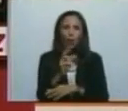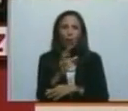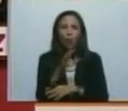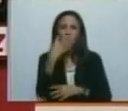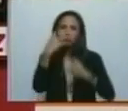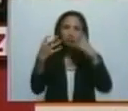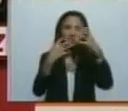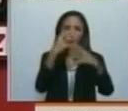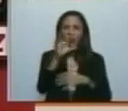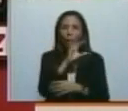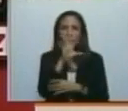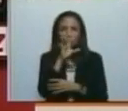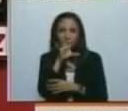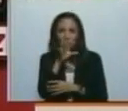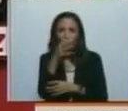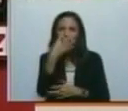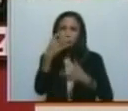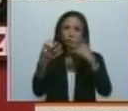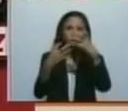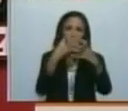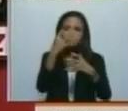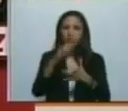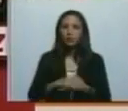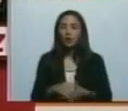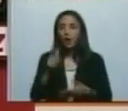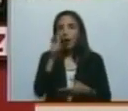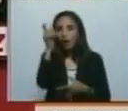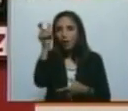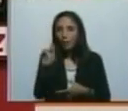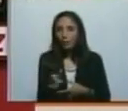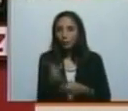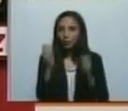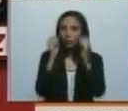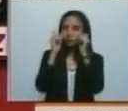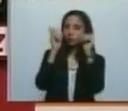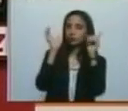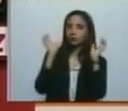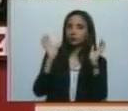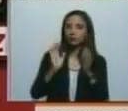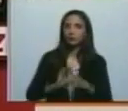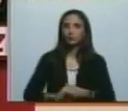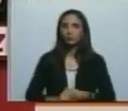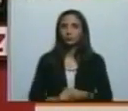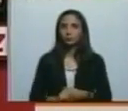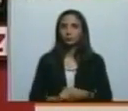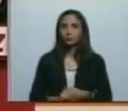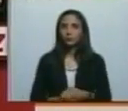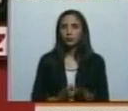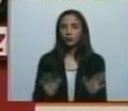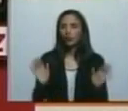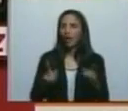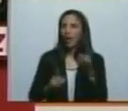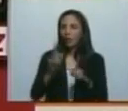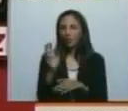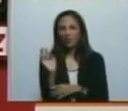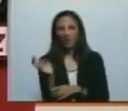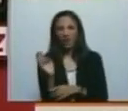ladrar, y esta gente, que estaban en actitud muy rara